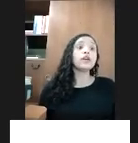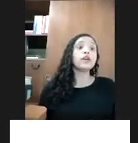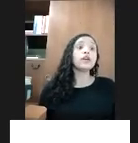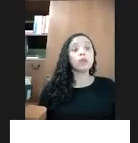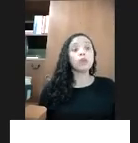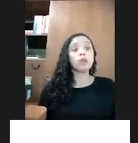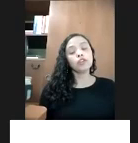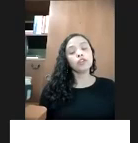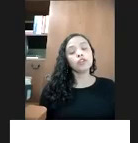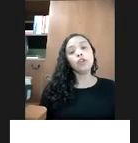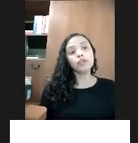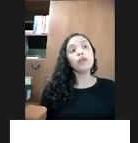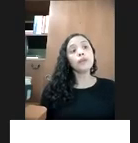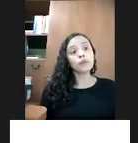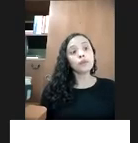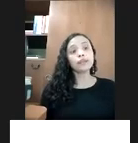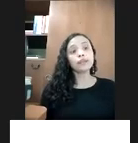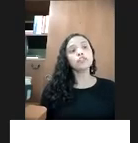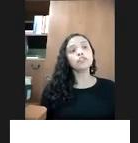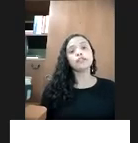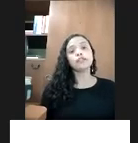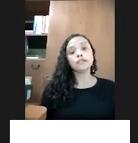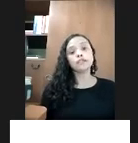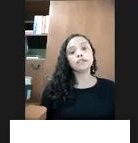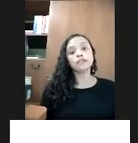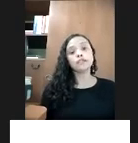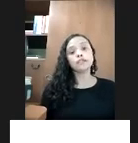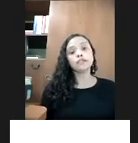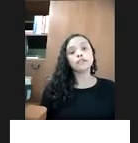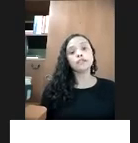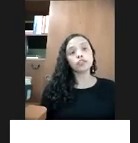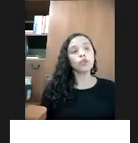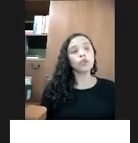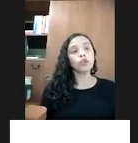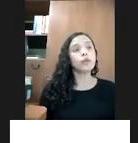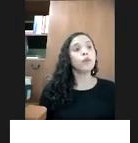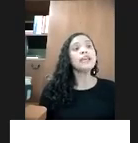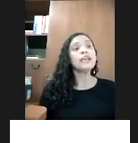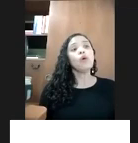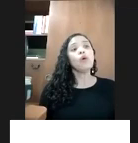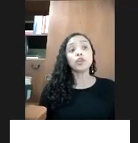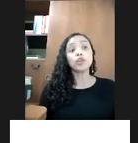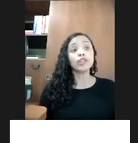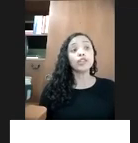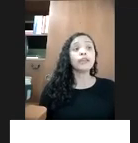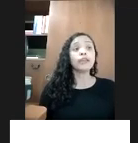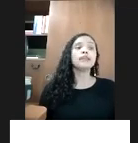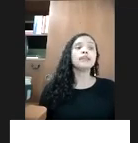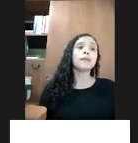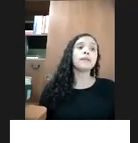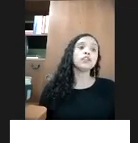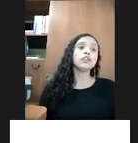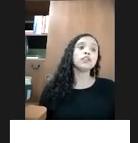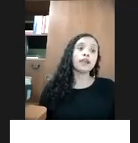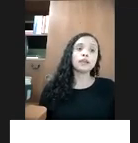de los encuestados viven en un apartamento, 65% de los encuestados viven en casa, 1% en quinta,